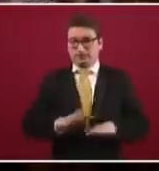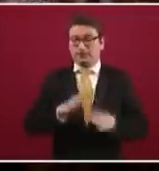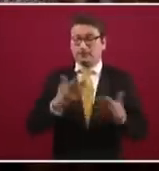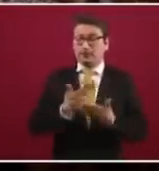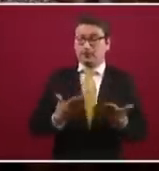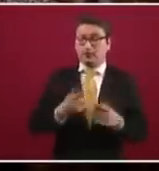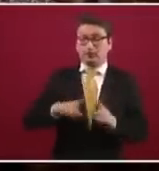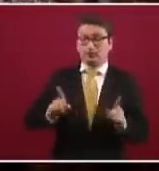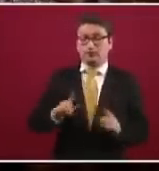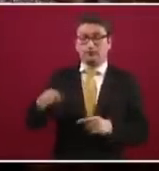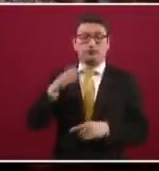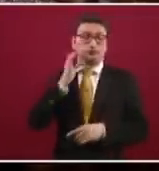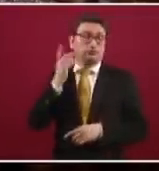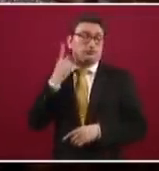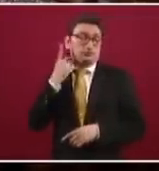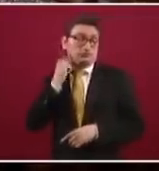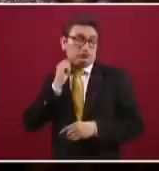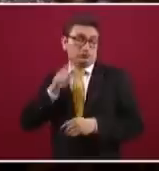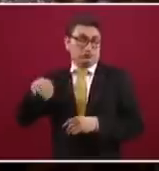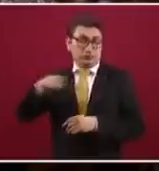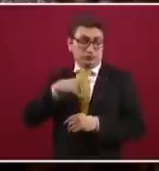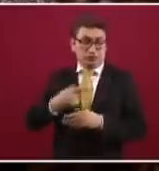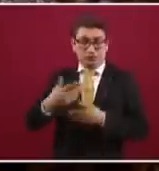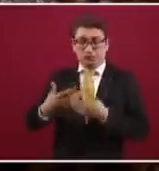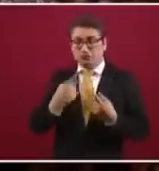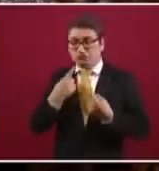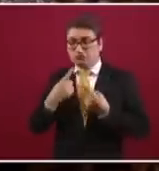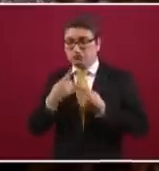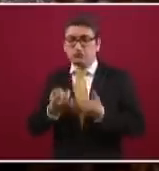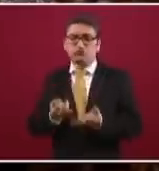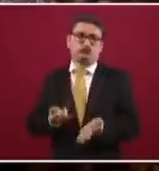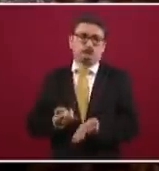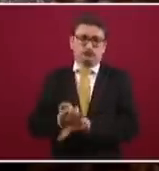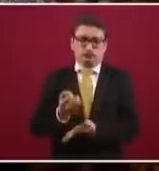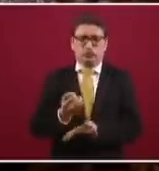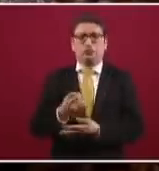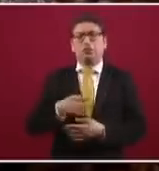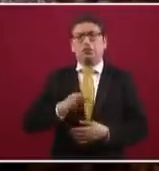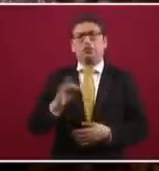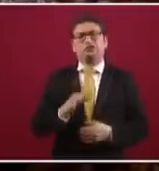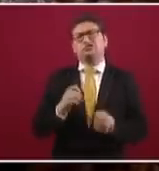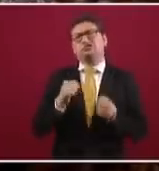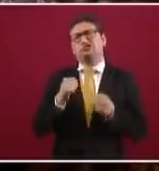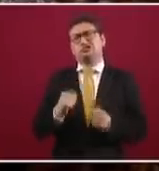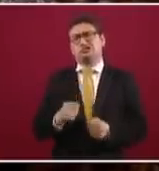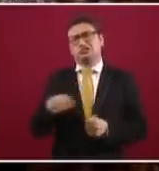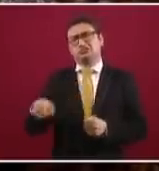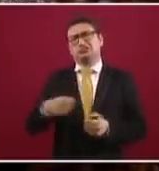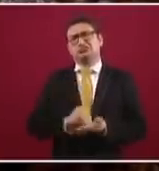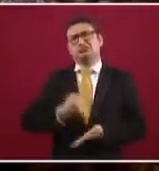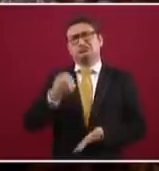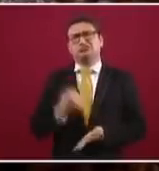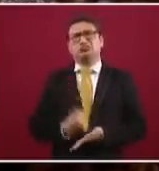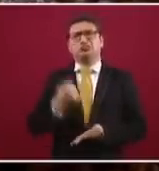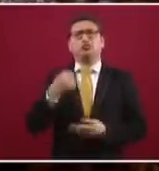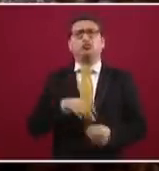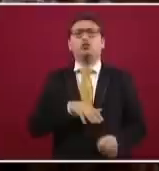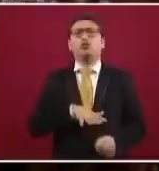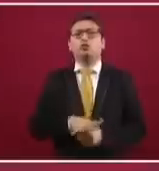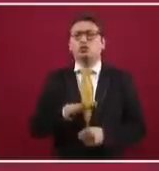legisladores, pero lo más probable pues es que se apruebe el que se